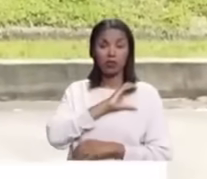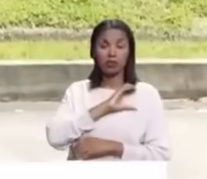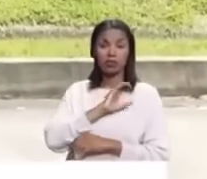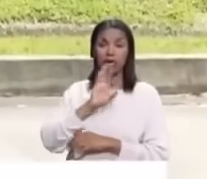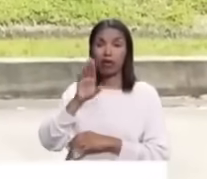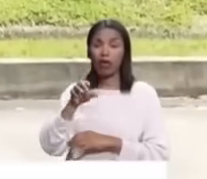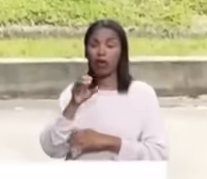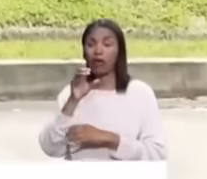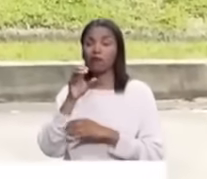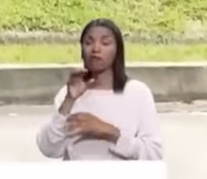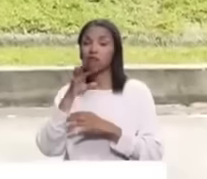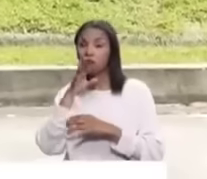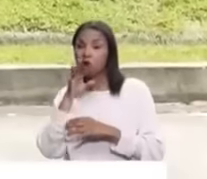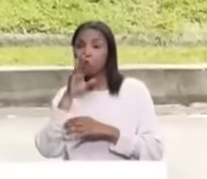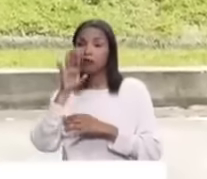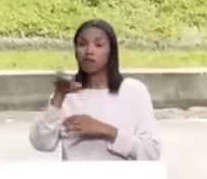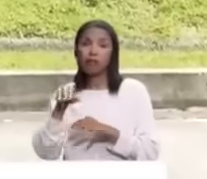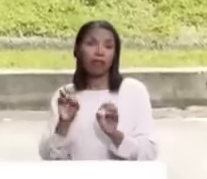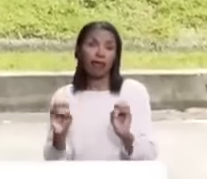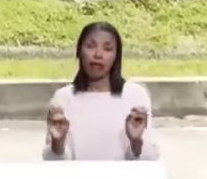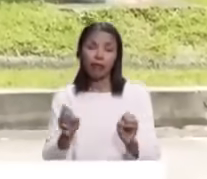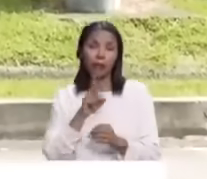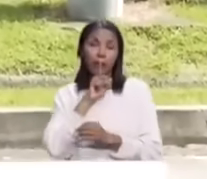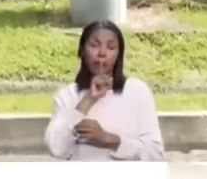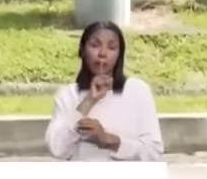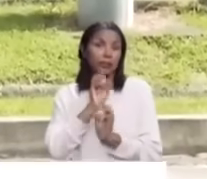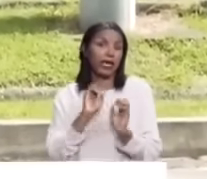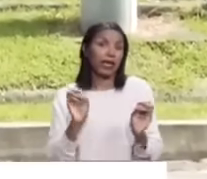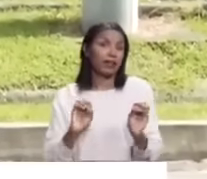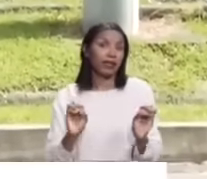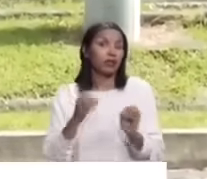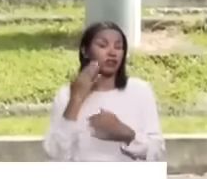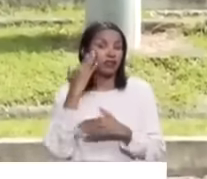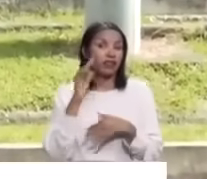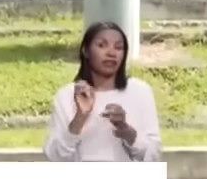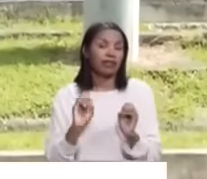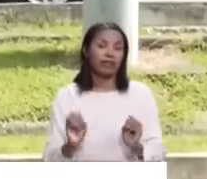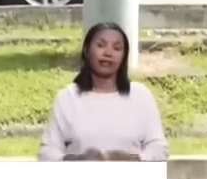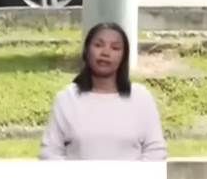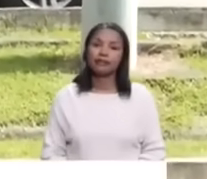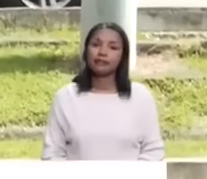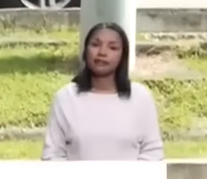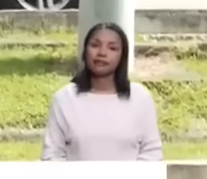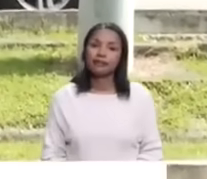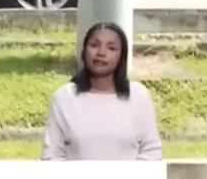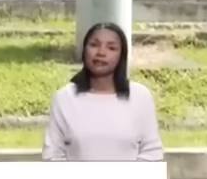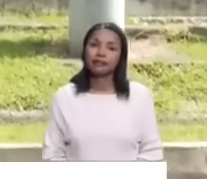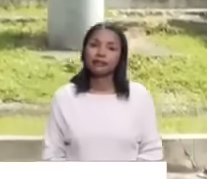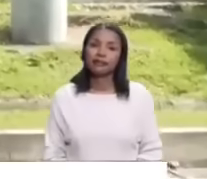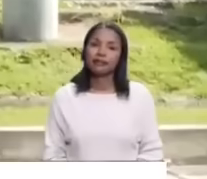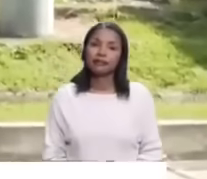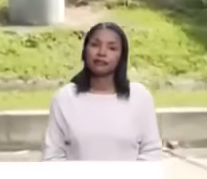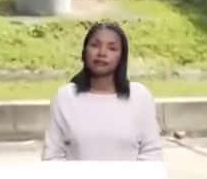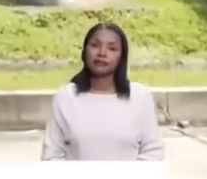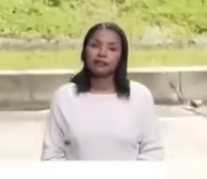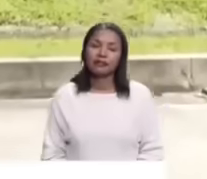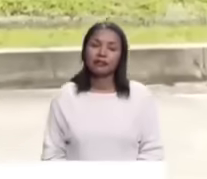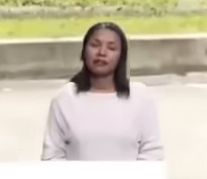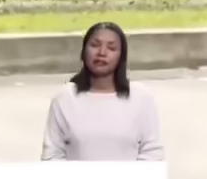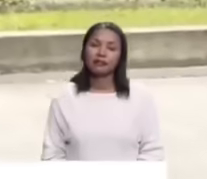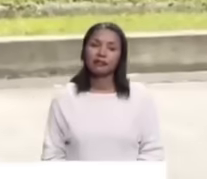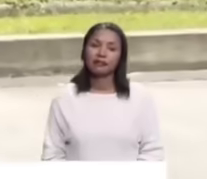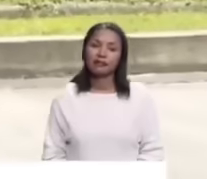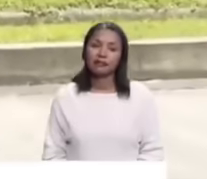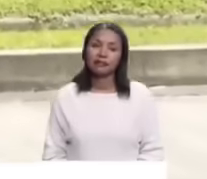policiales y tampoco se ha manifestado o ha llegado personas que puedan mediar